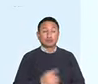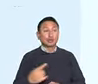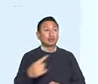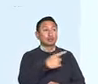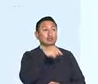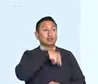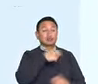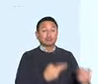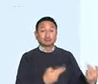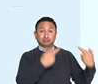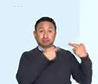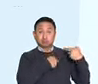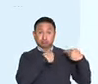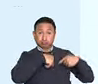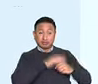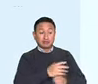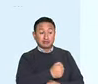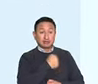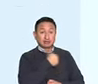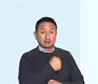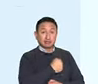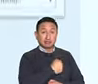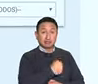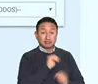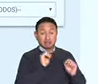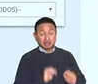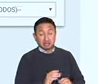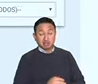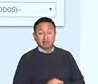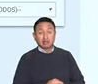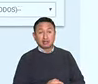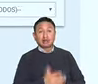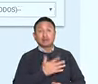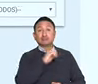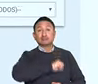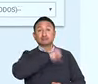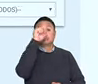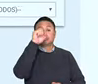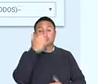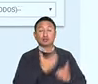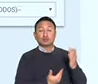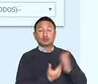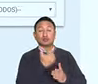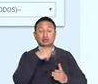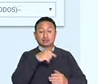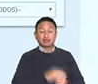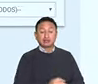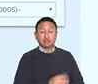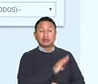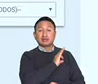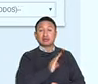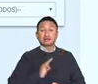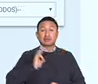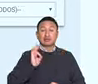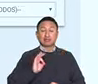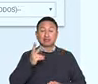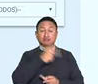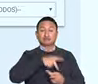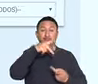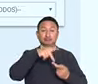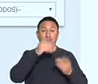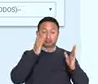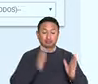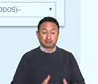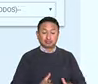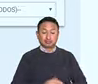la responsabilidad de entrevistar a la posible ganadora virtual, por así llamarlo, a la